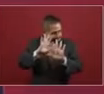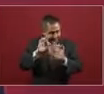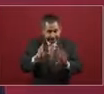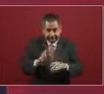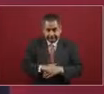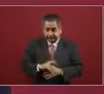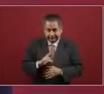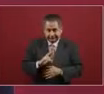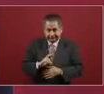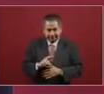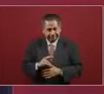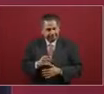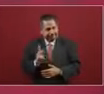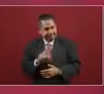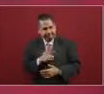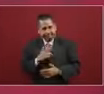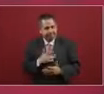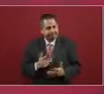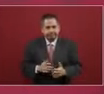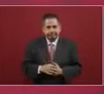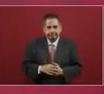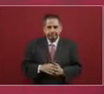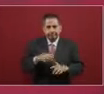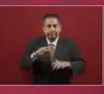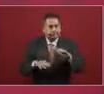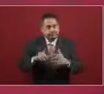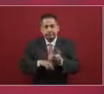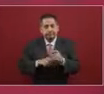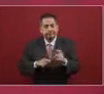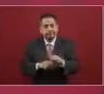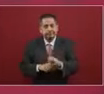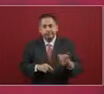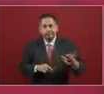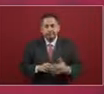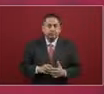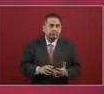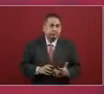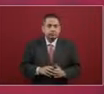pero como a veces hay